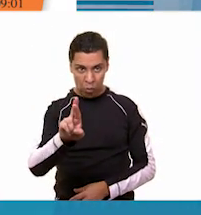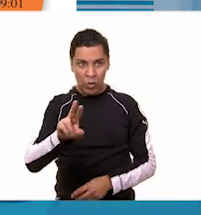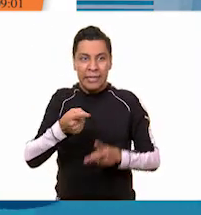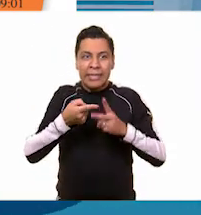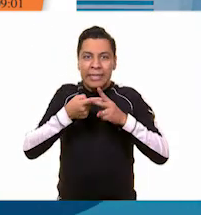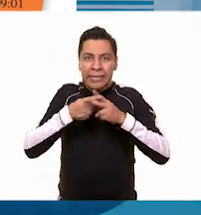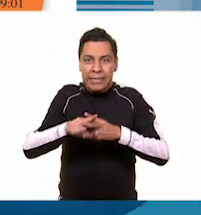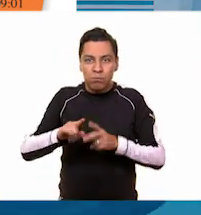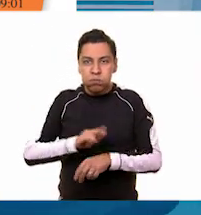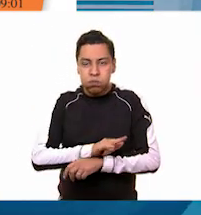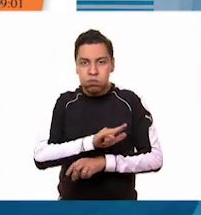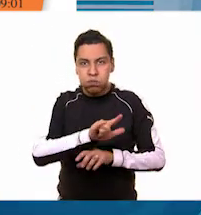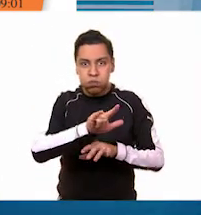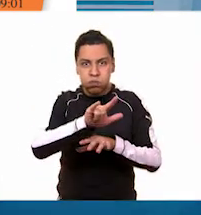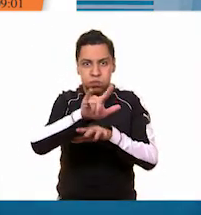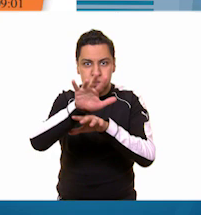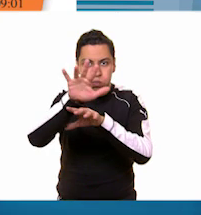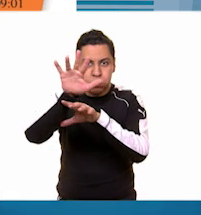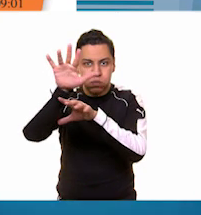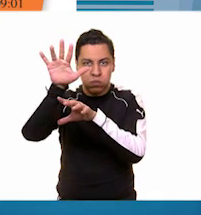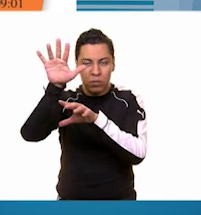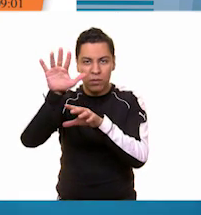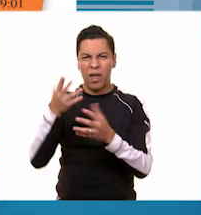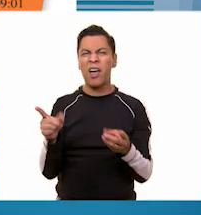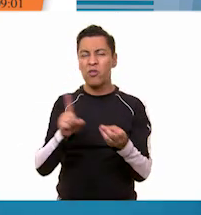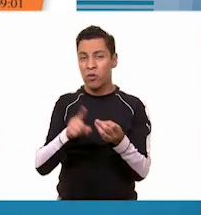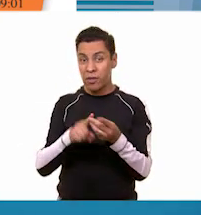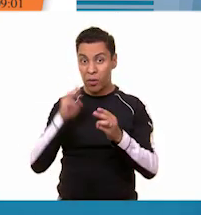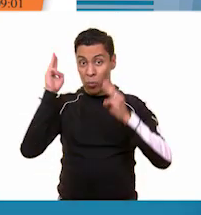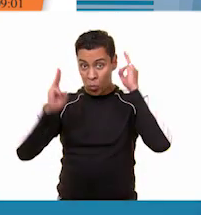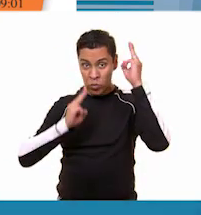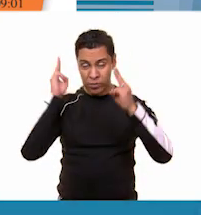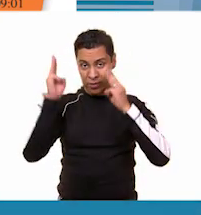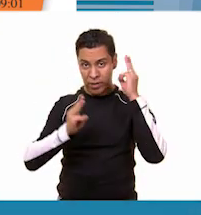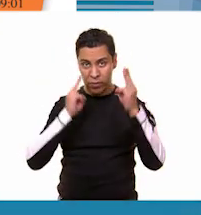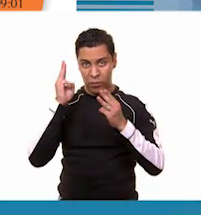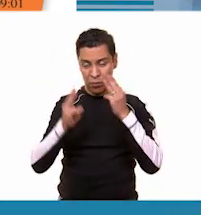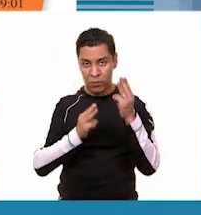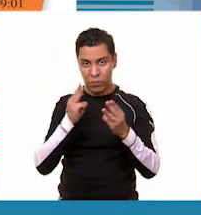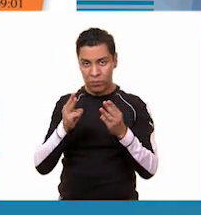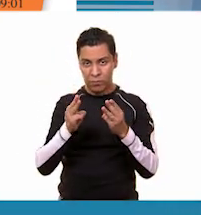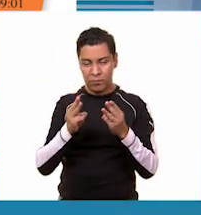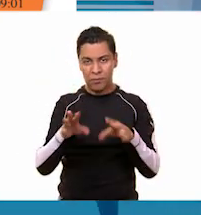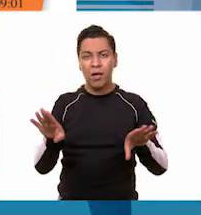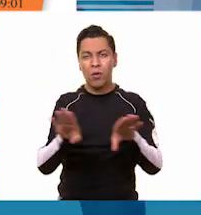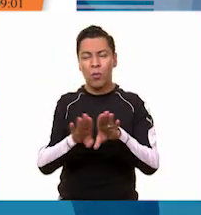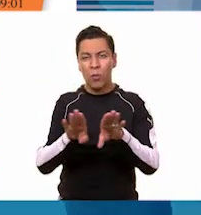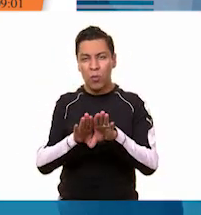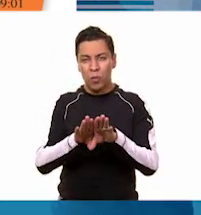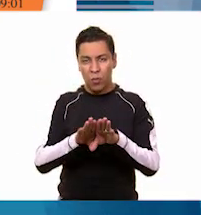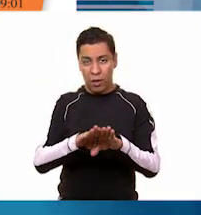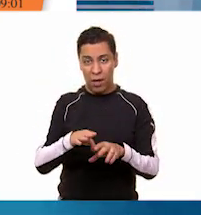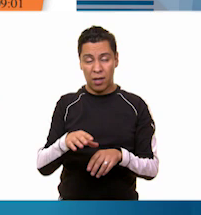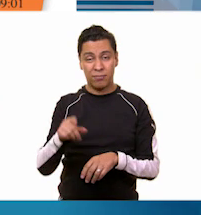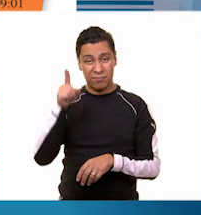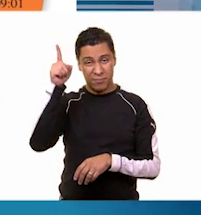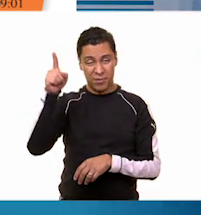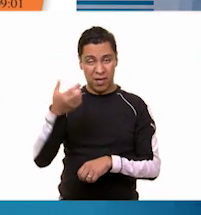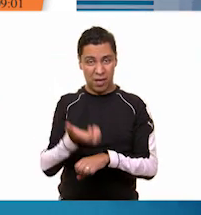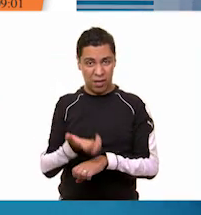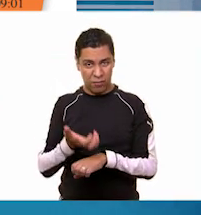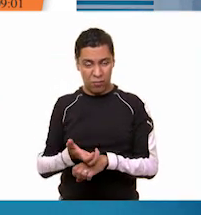inicia su vuelo final hacia un museo. El transbordador será transferido a California